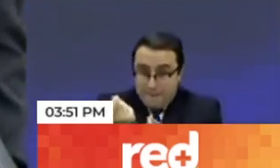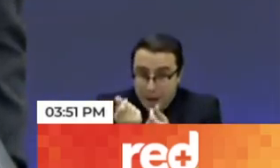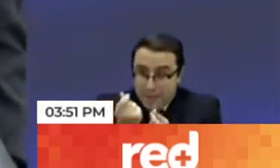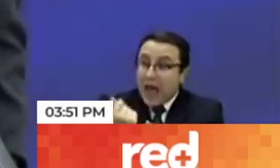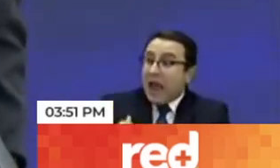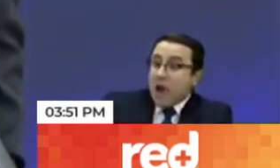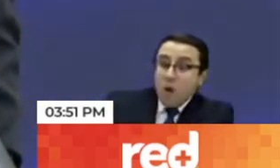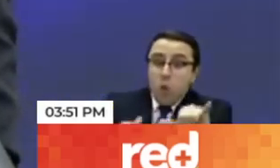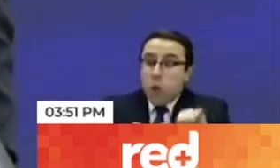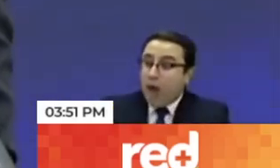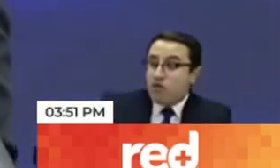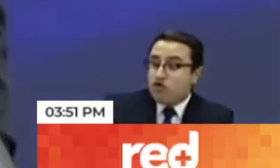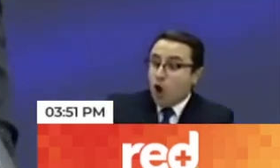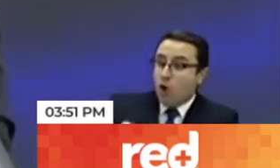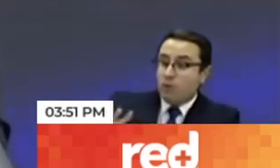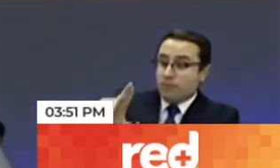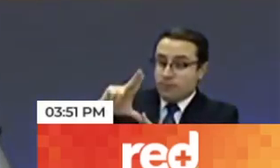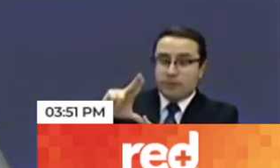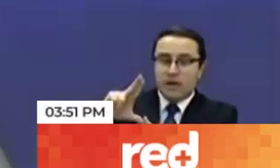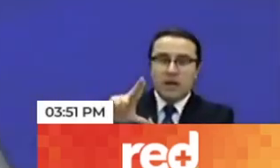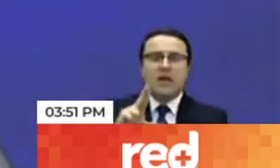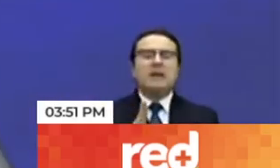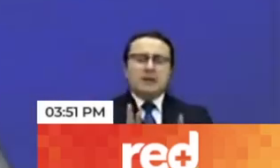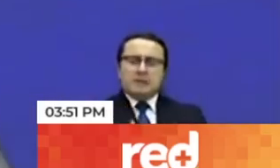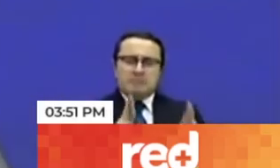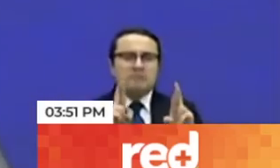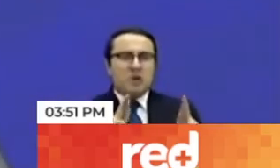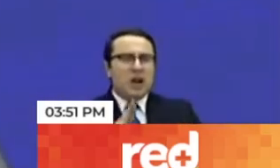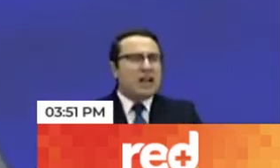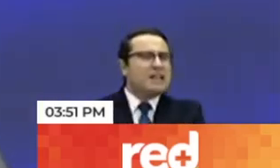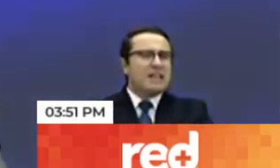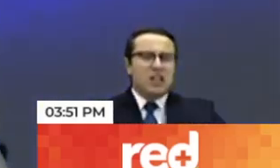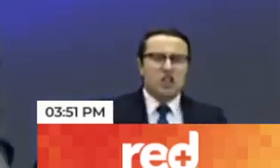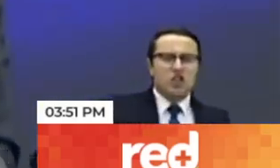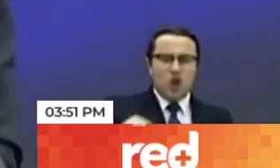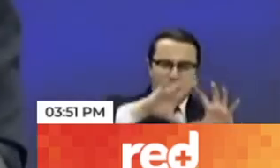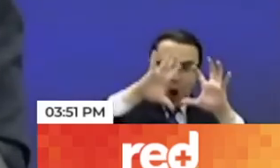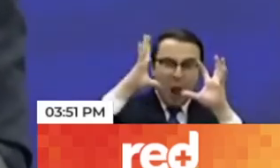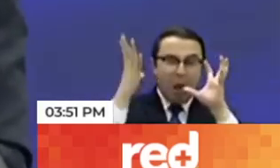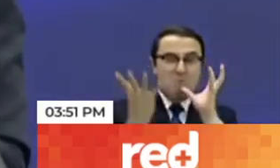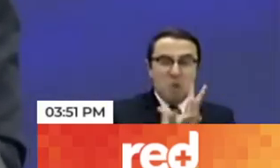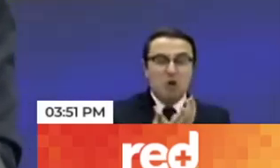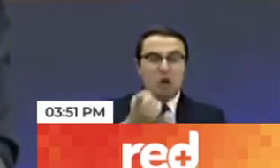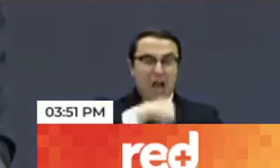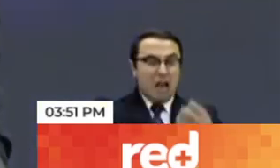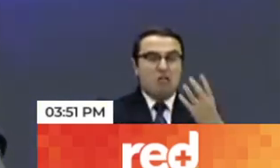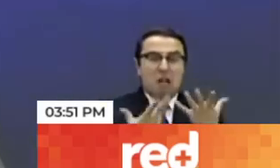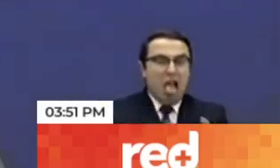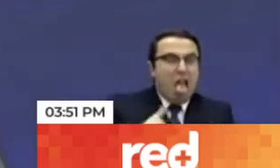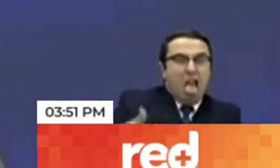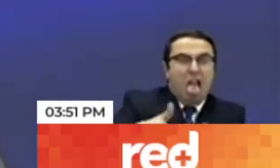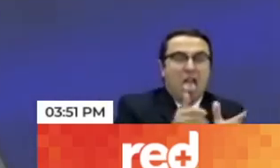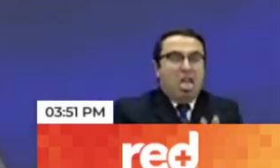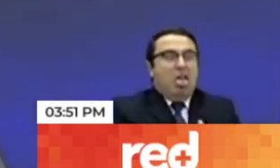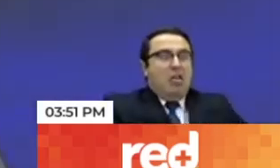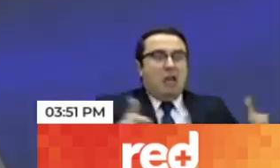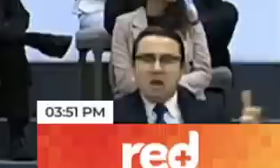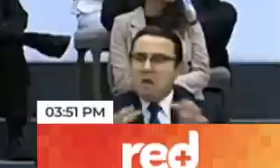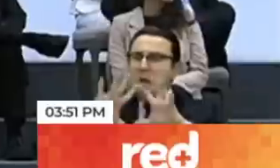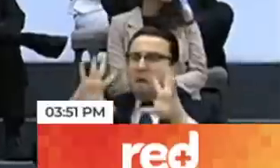digna para recordarle al mundo consumidor, al mundo contaminador, al mundo más desarrollado